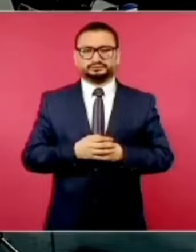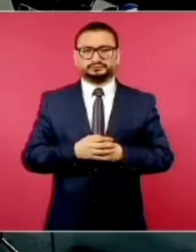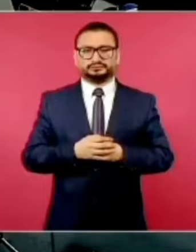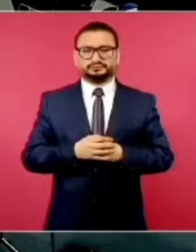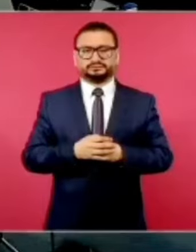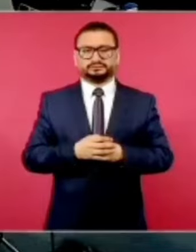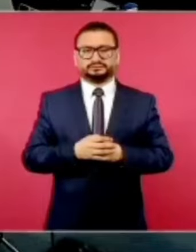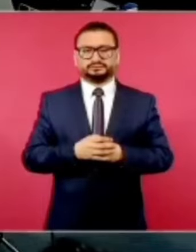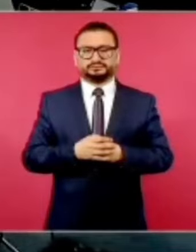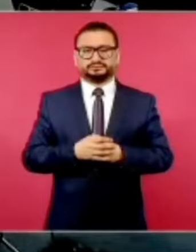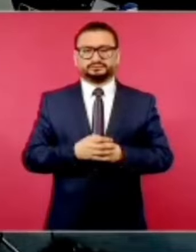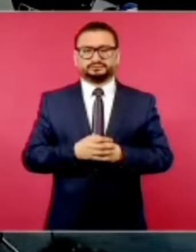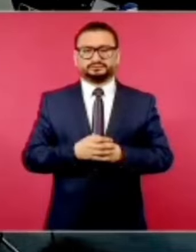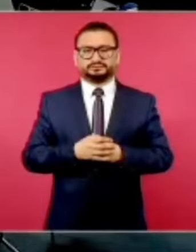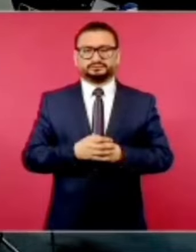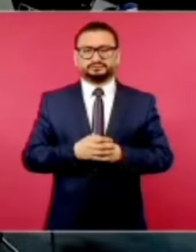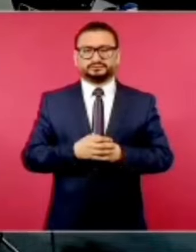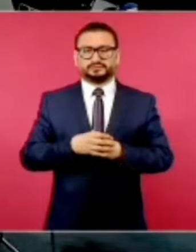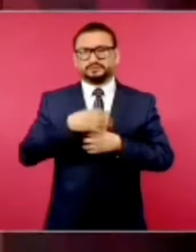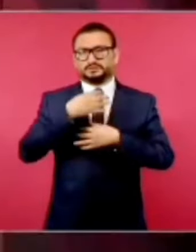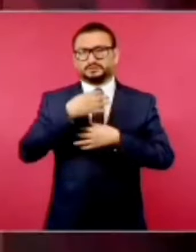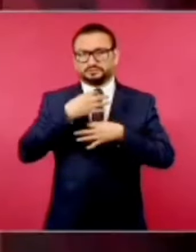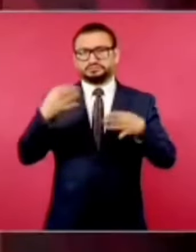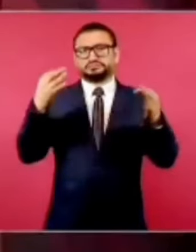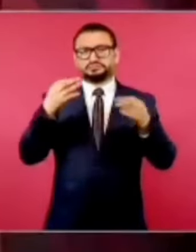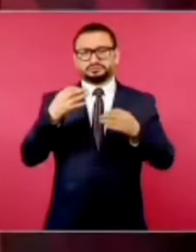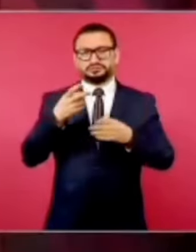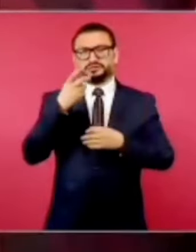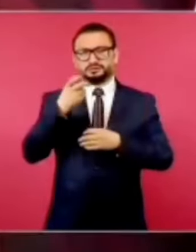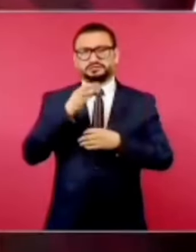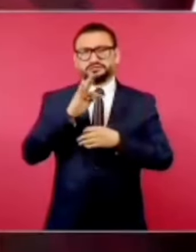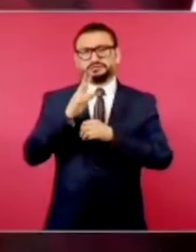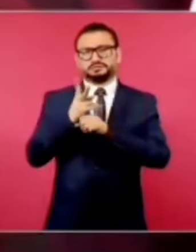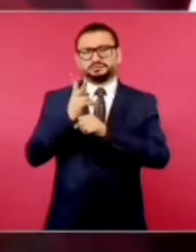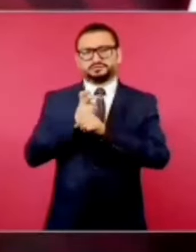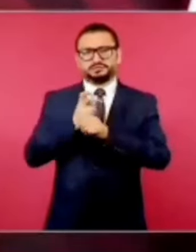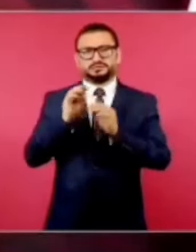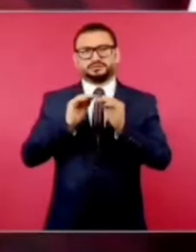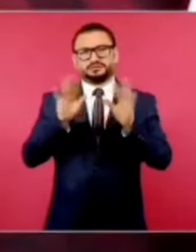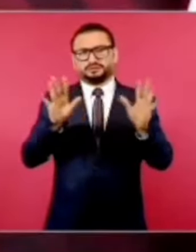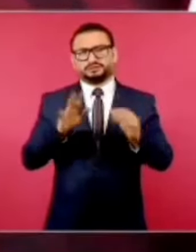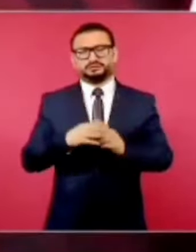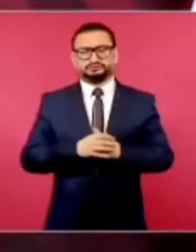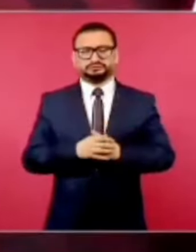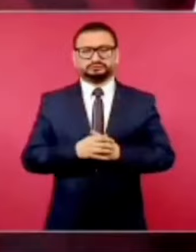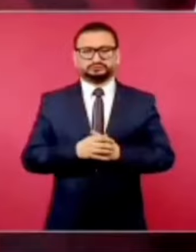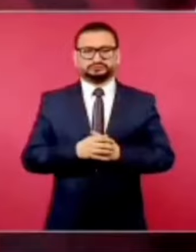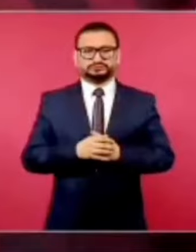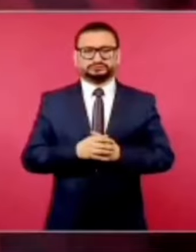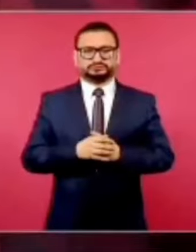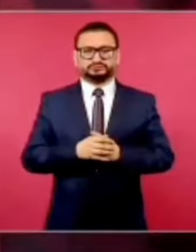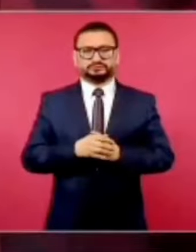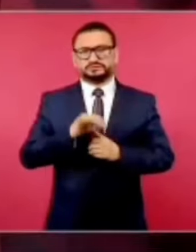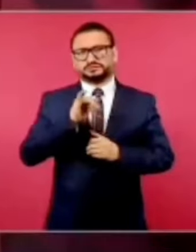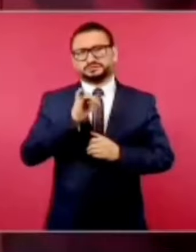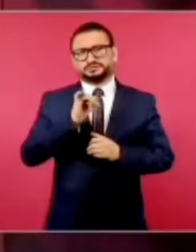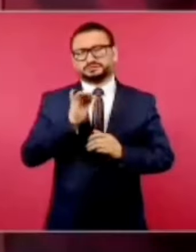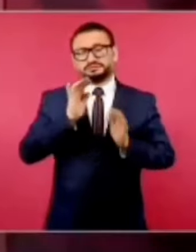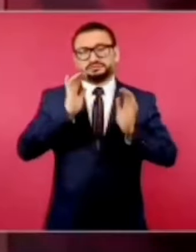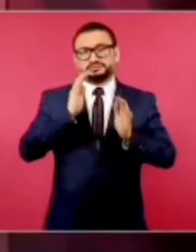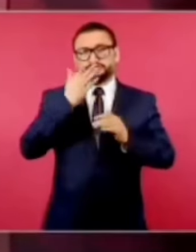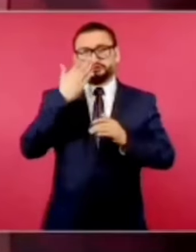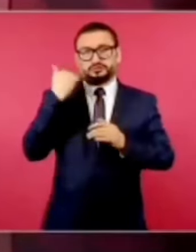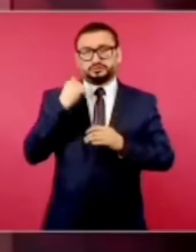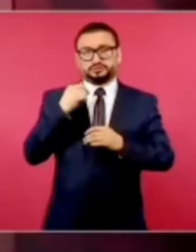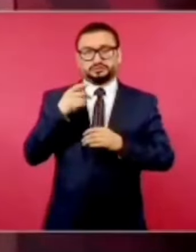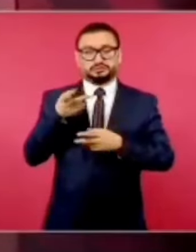1 de en el informe, la voy a invitar, claro, cómo no. Sí, no sé si vaya